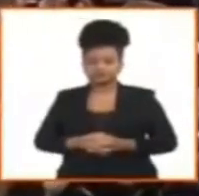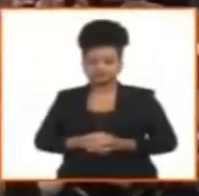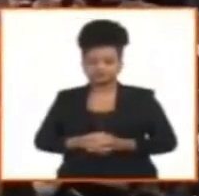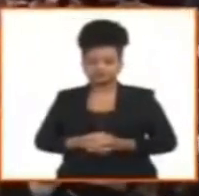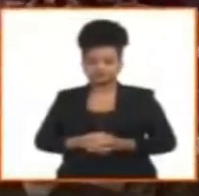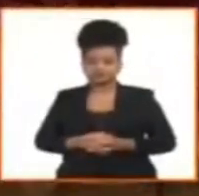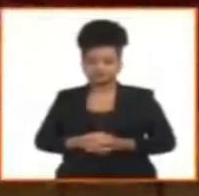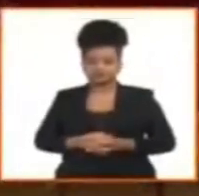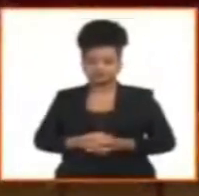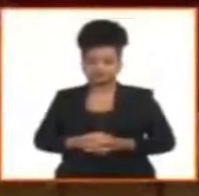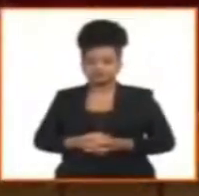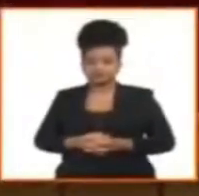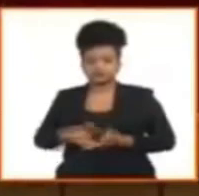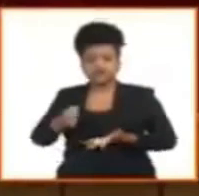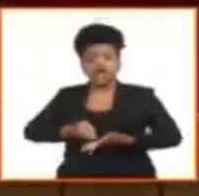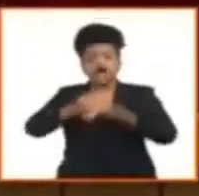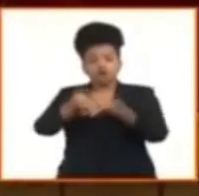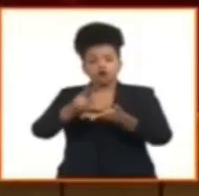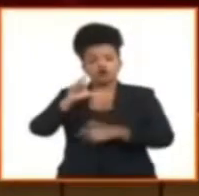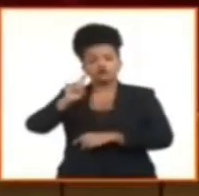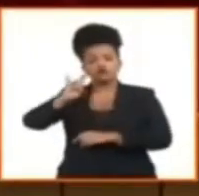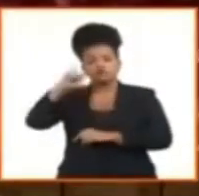Apoyamos la causa de Lula en Brasil.